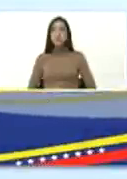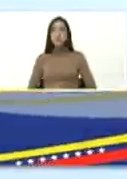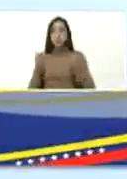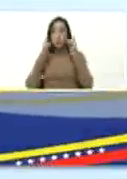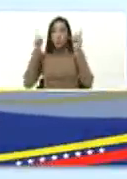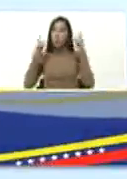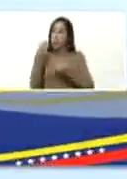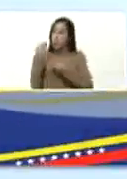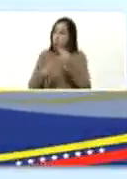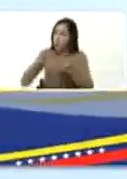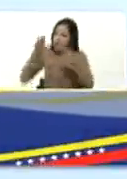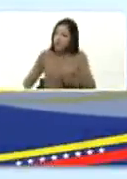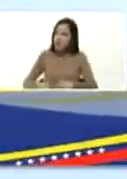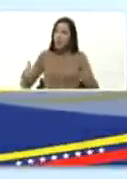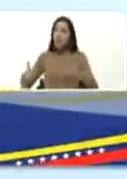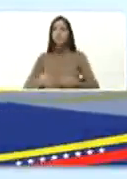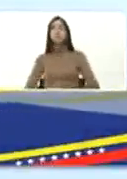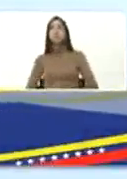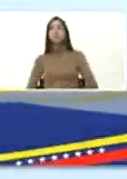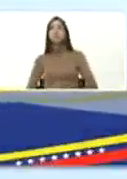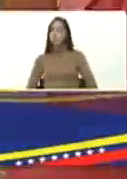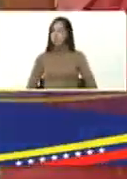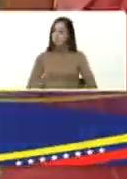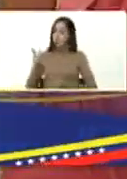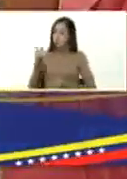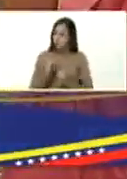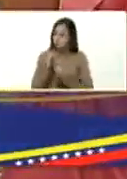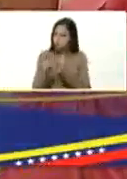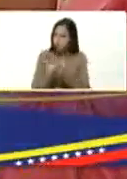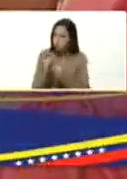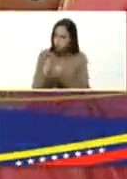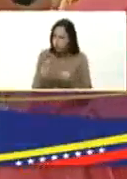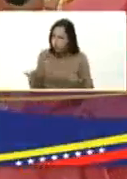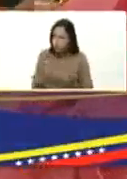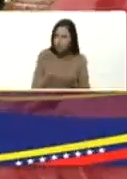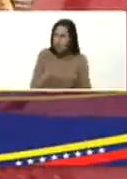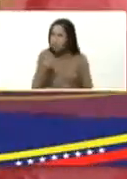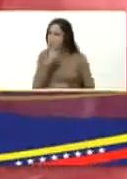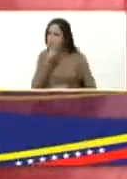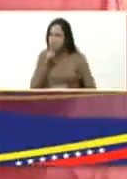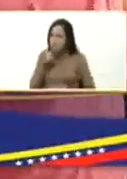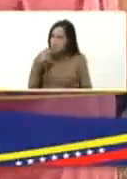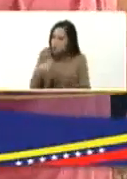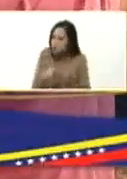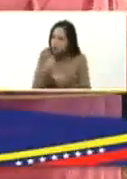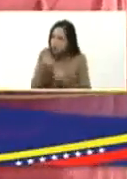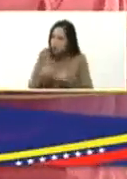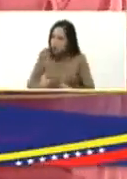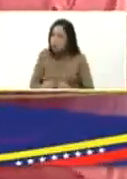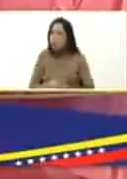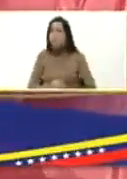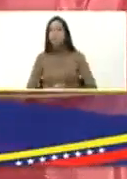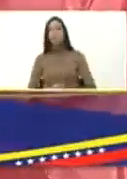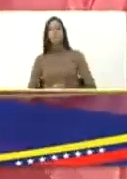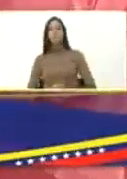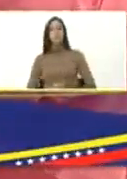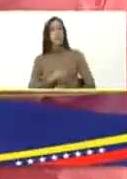¿Cómo estás tú, Vale? ¿Y ese chiquitín? ¿Cómo se llama ese chiquitín? Emiliano.